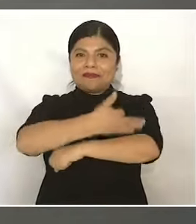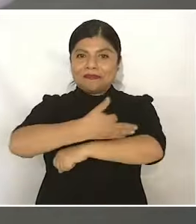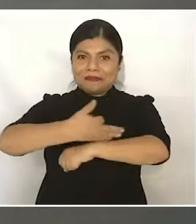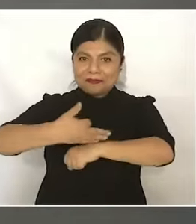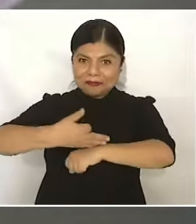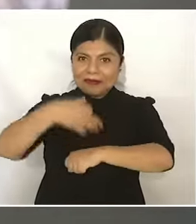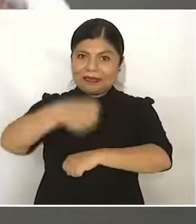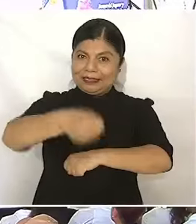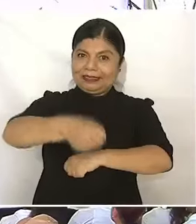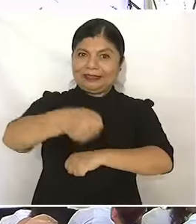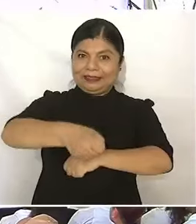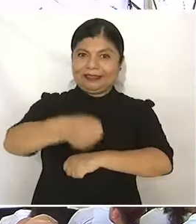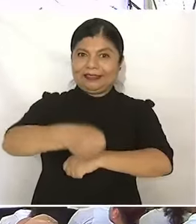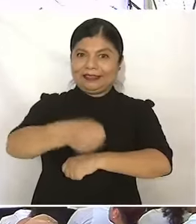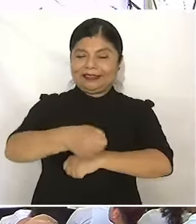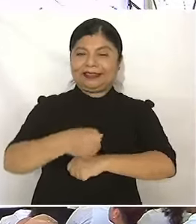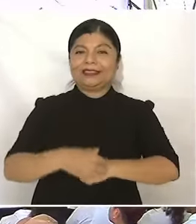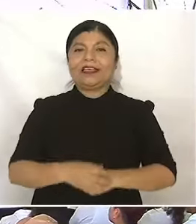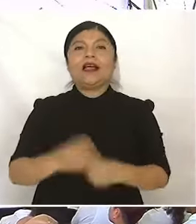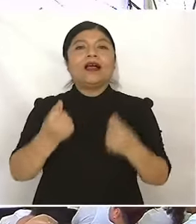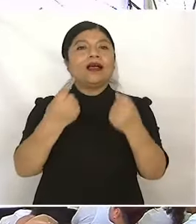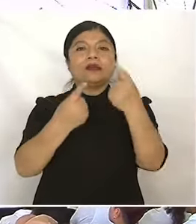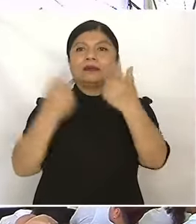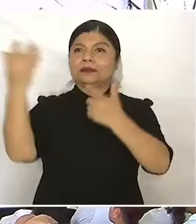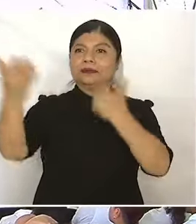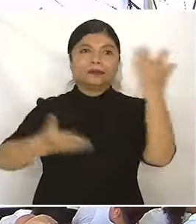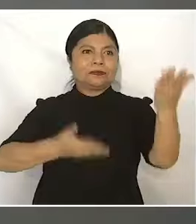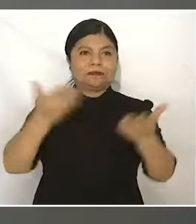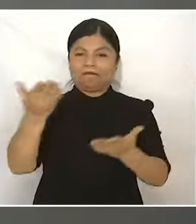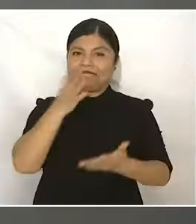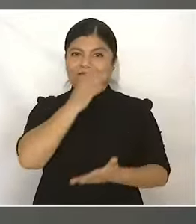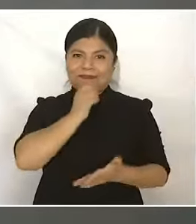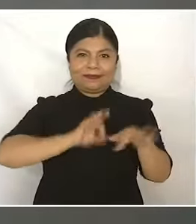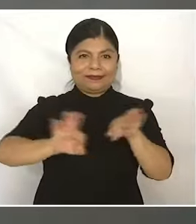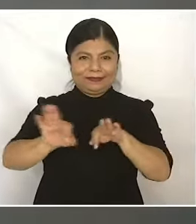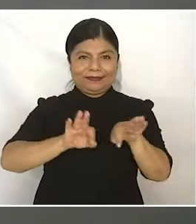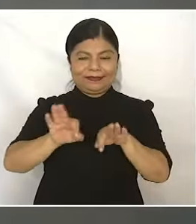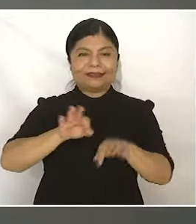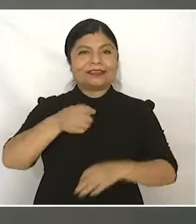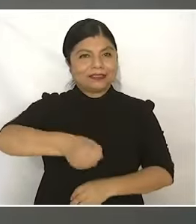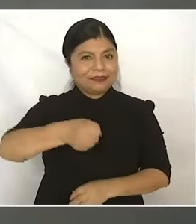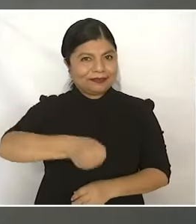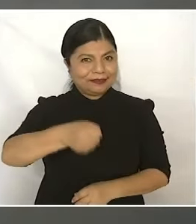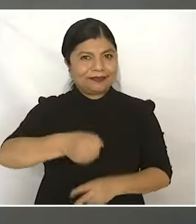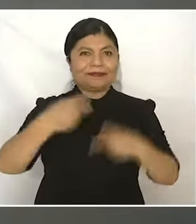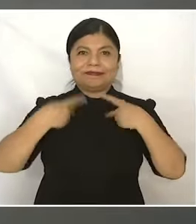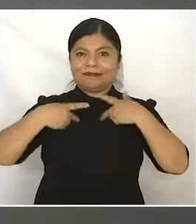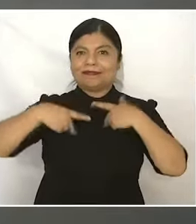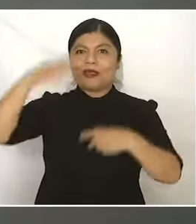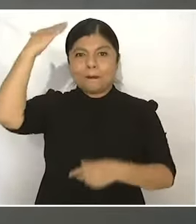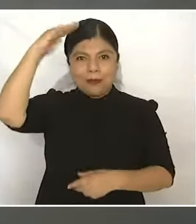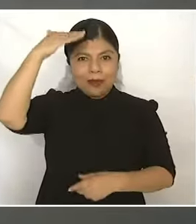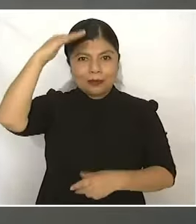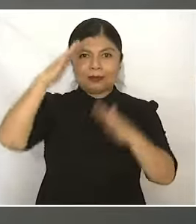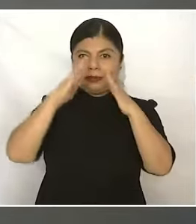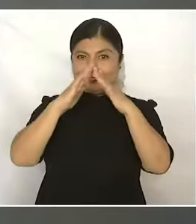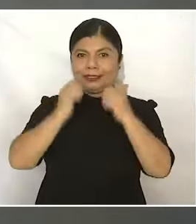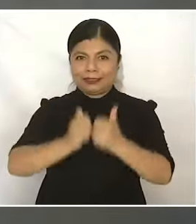saludos. A los que no pudieron venir porque están trabajando, y la gente mayor, que esas son,